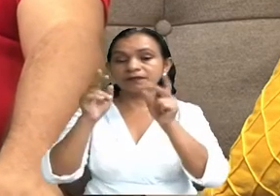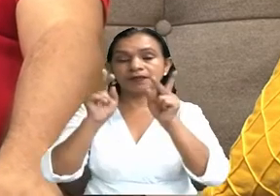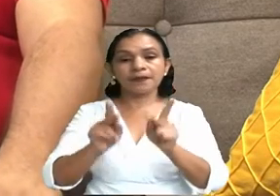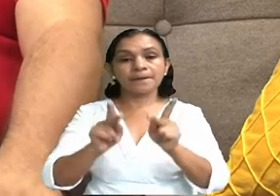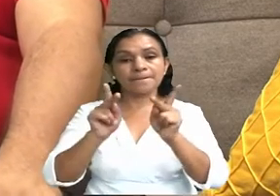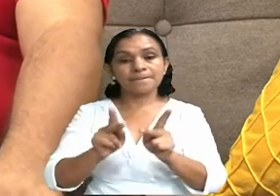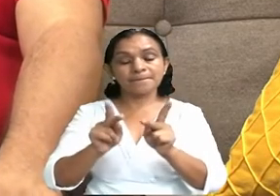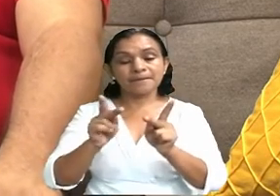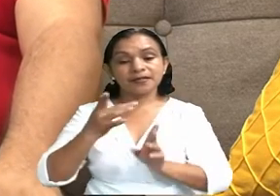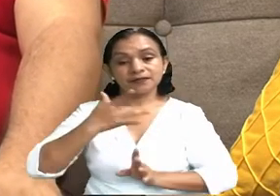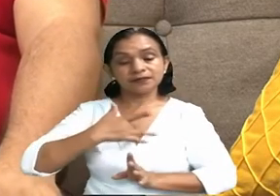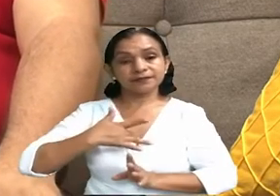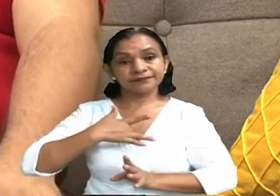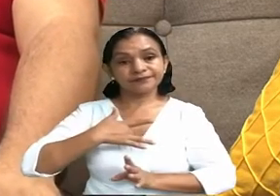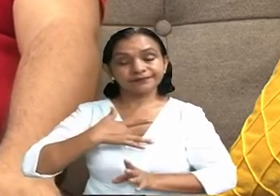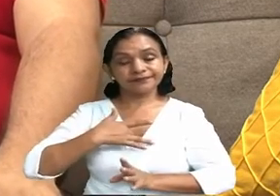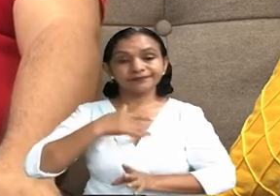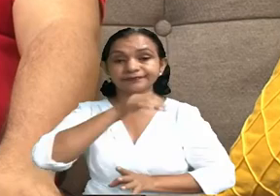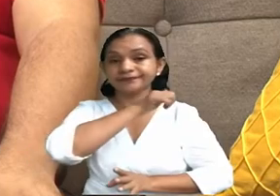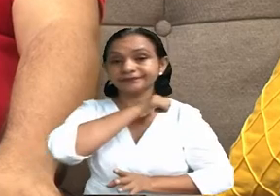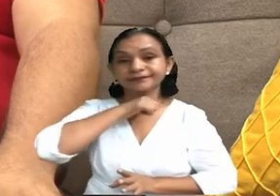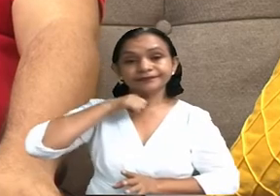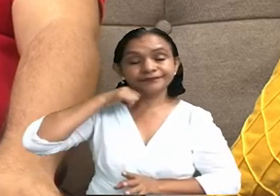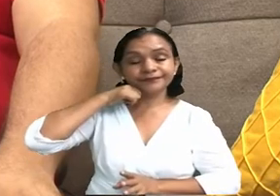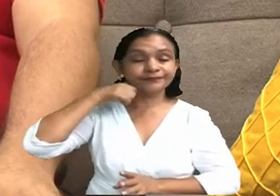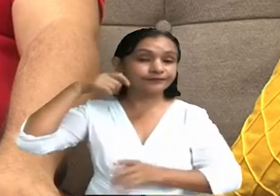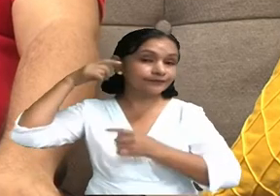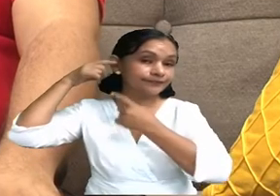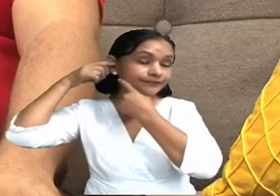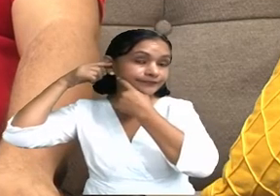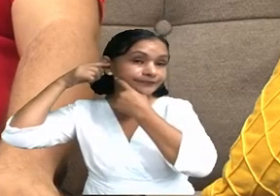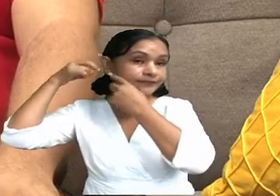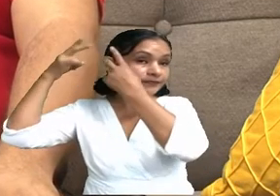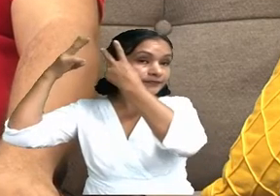Las personas que requerían realizarse audiometrías o